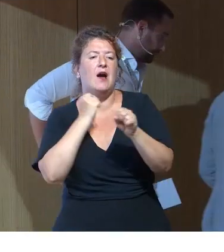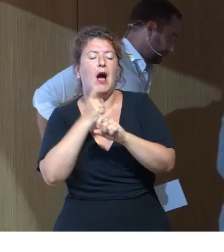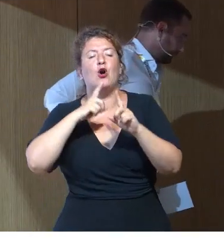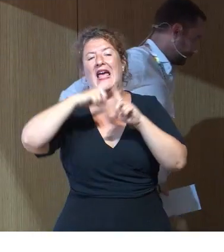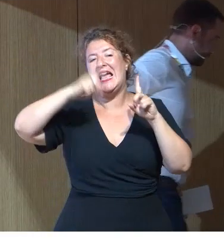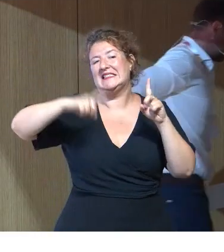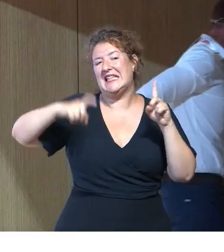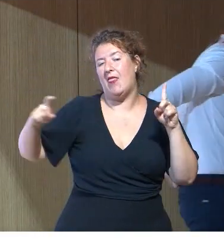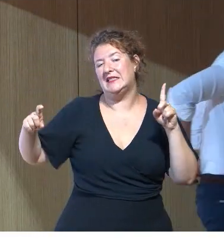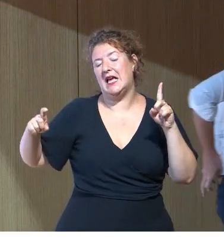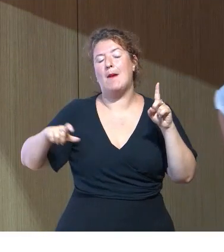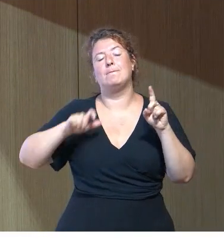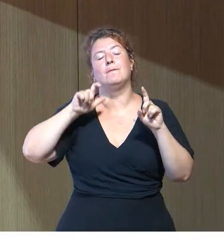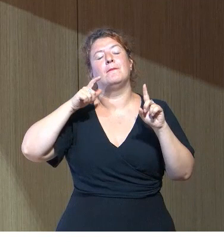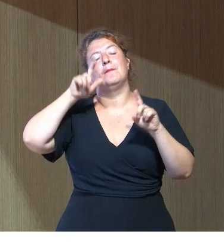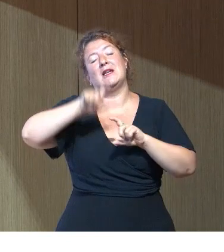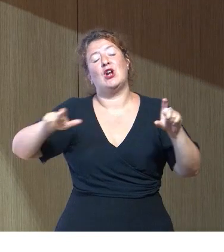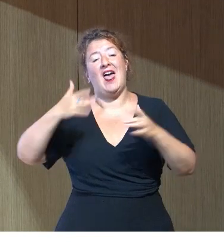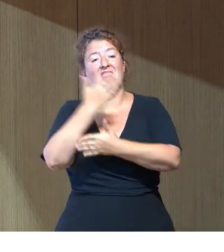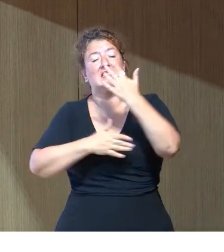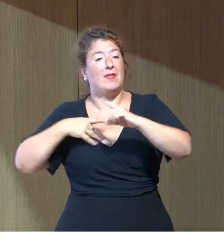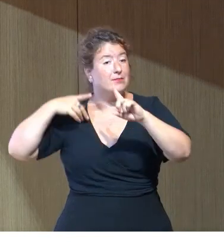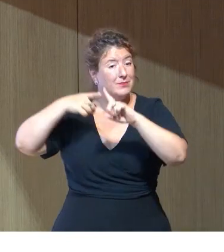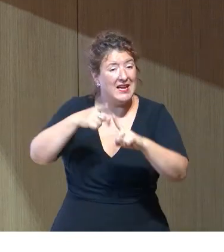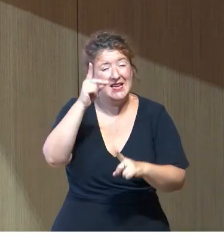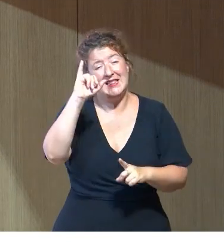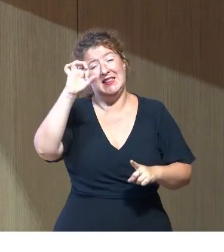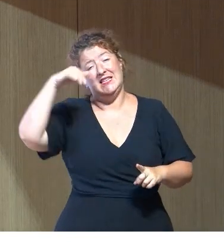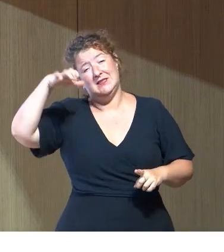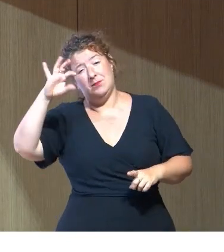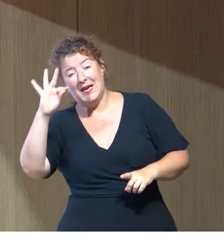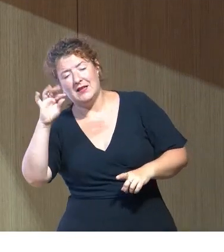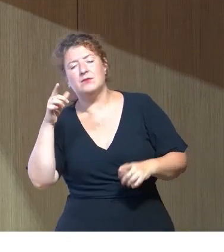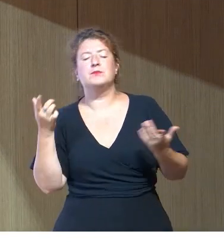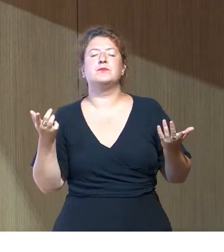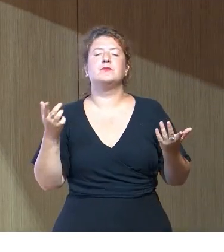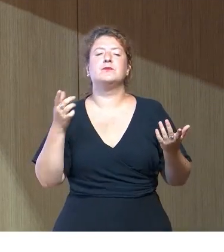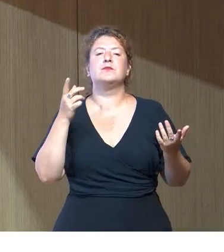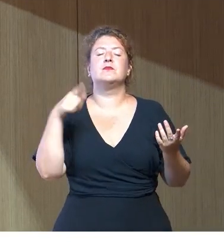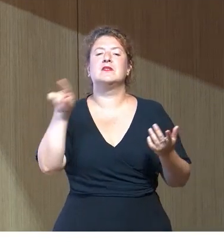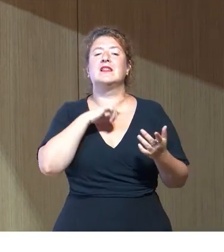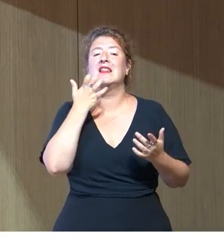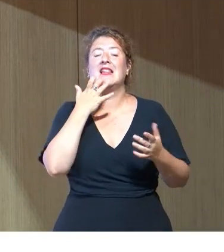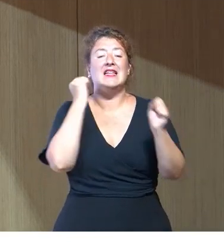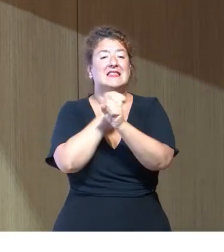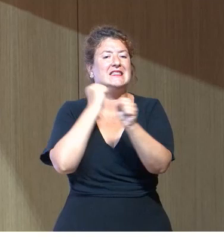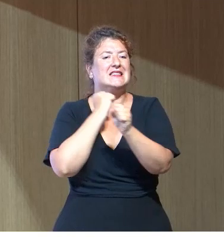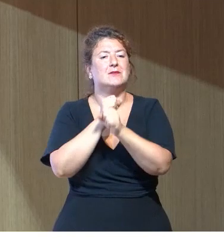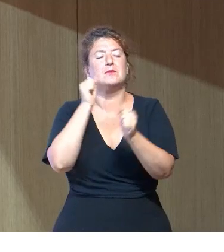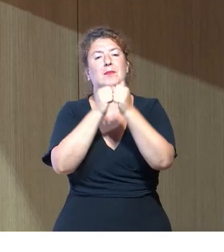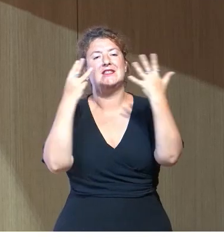estadísticas para personas con discapacidad o dismet señalaban que la tasa de actividad es del